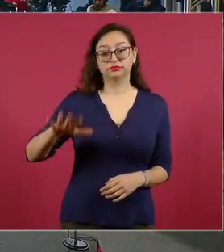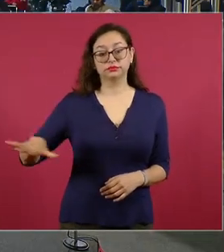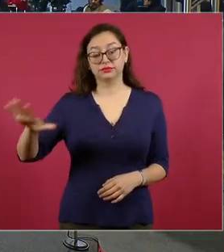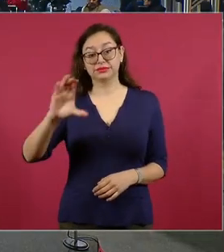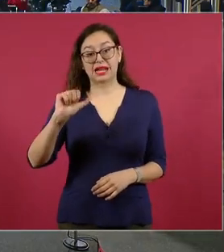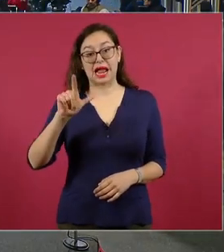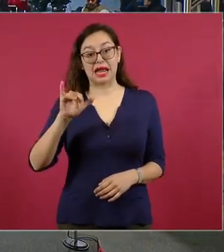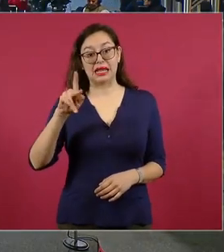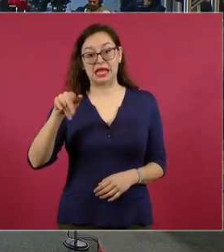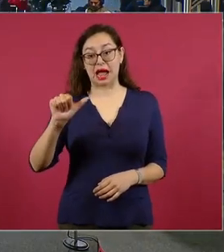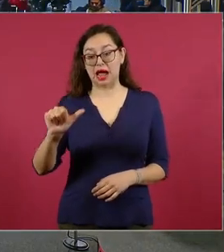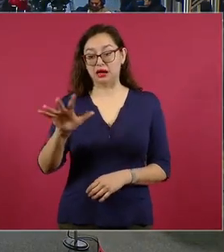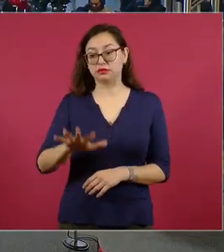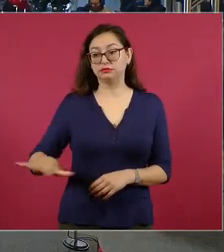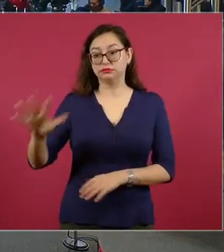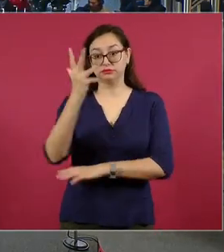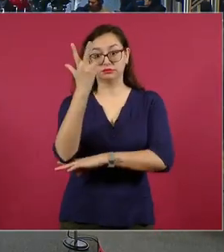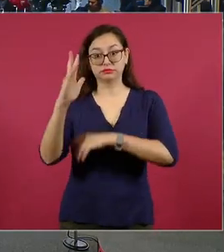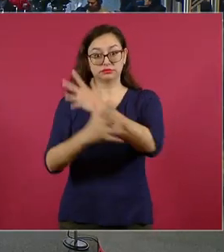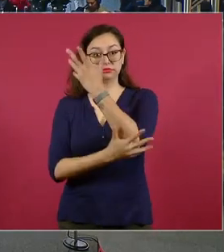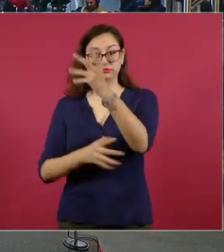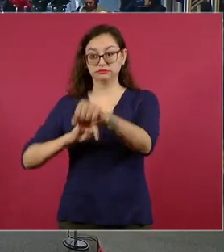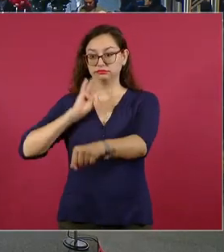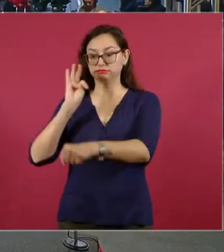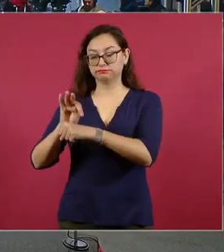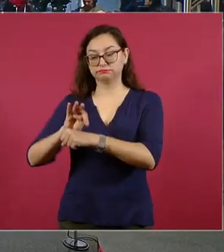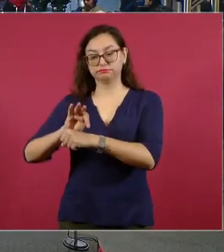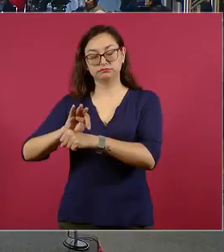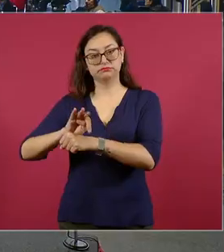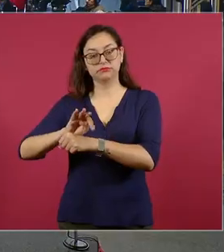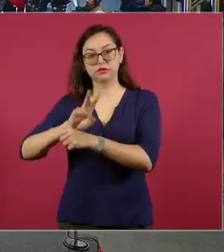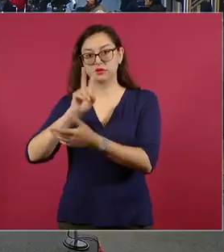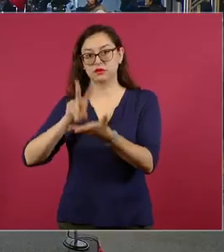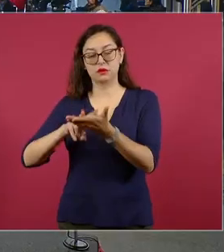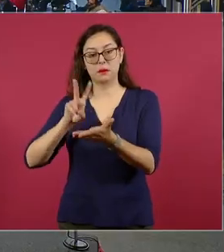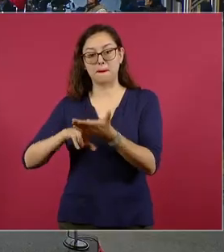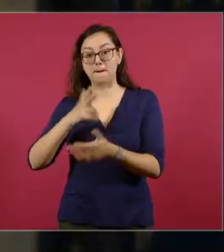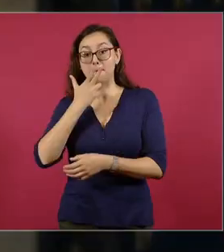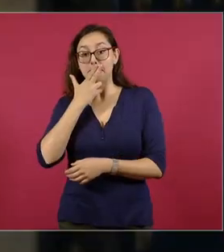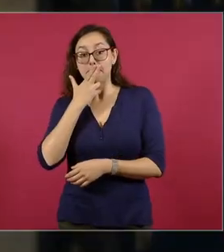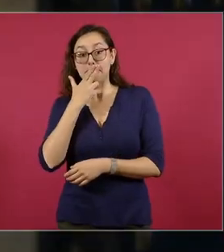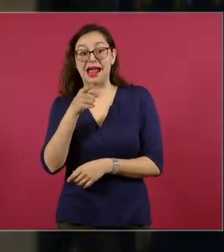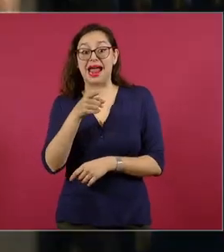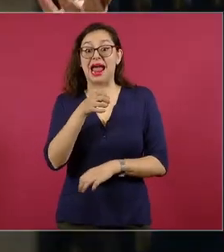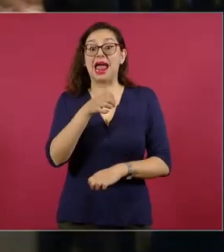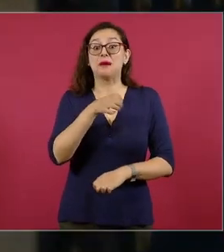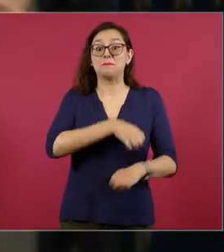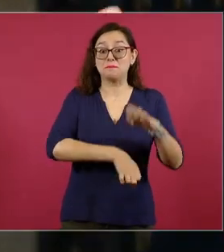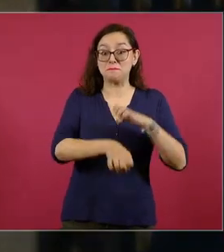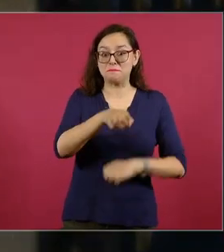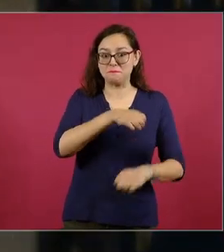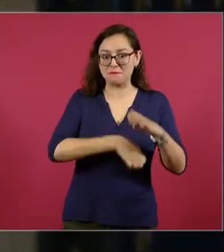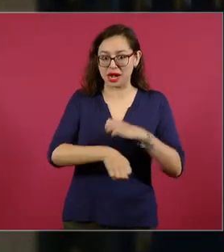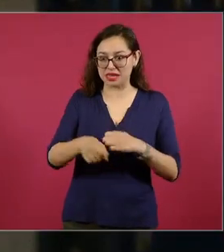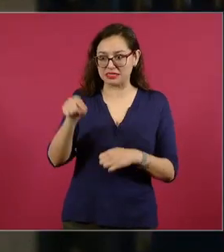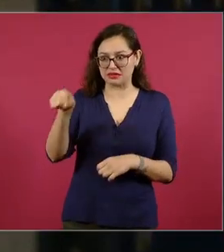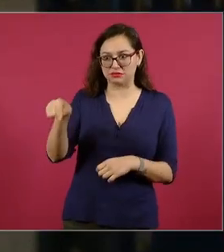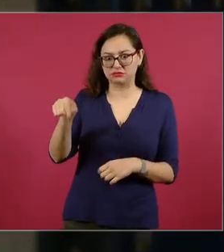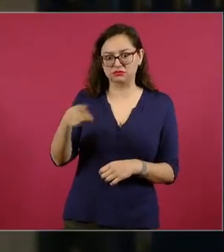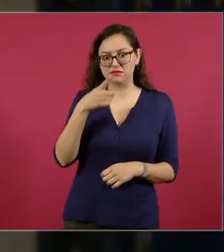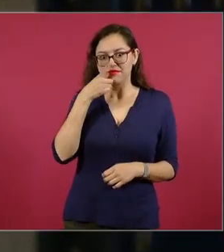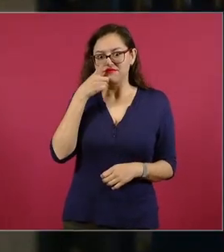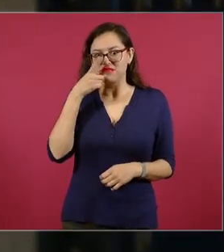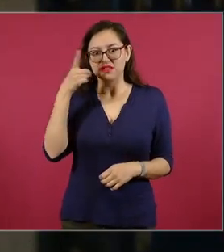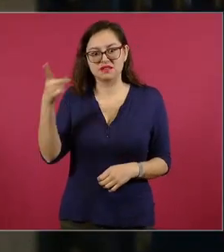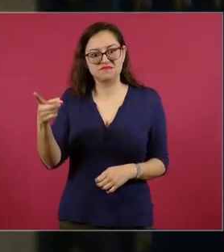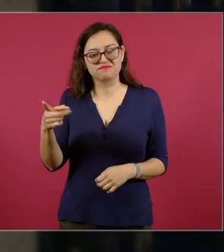esta respuesta también que hace Vulcan a través de una subsidiaria respecto a que esto afectaría a largo plazo